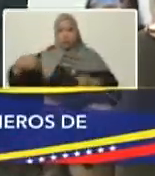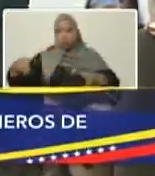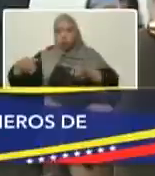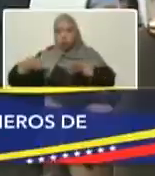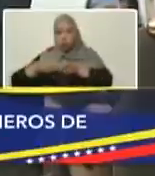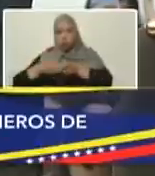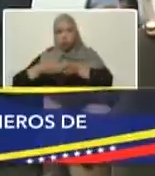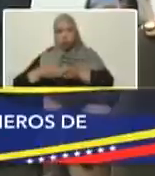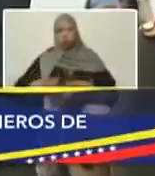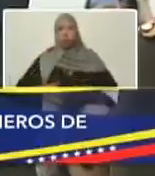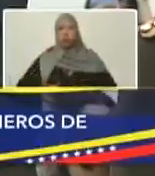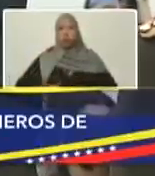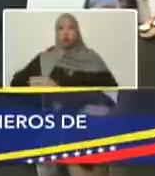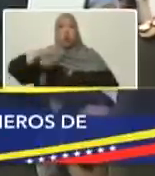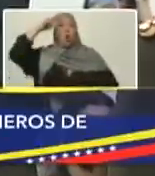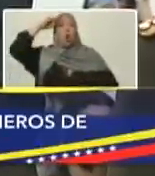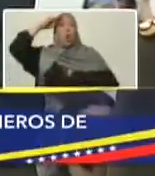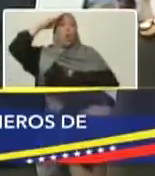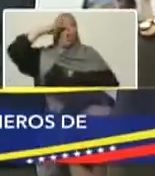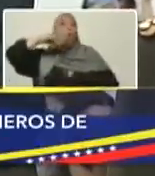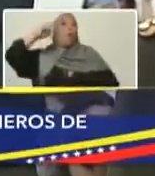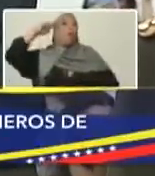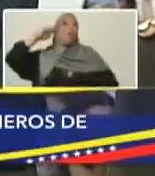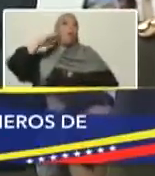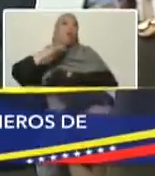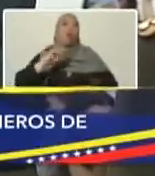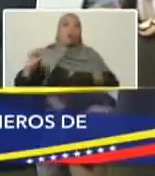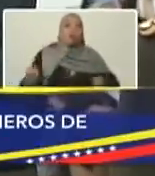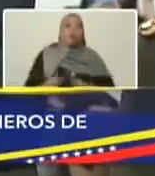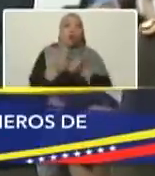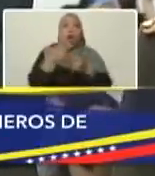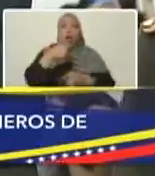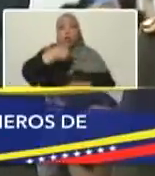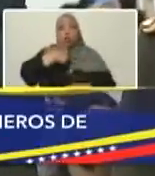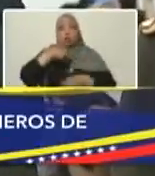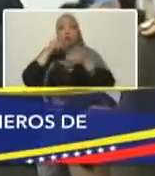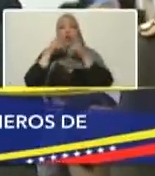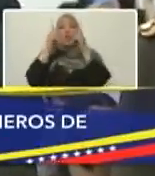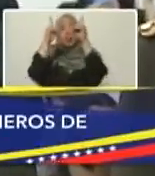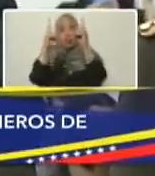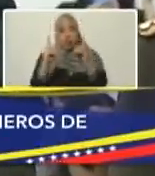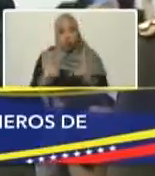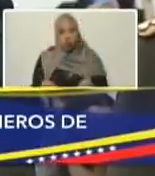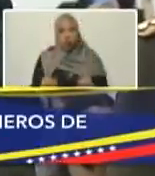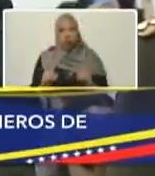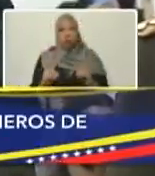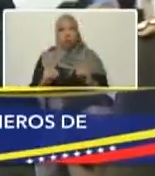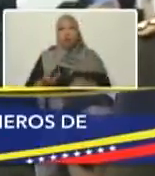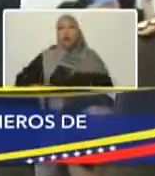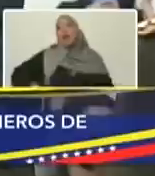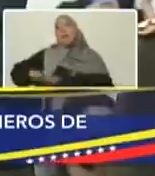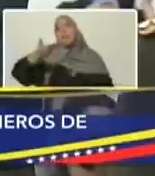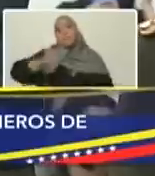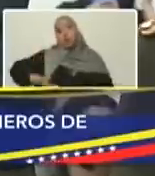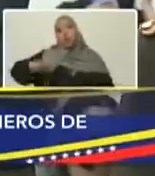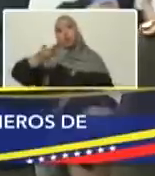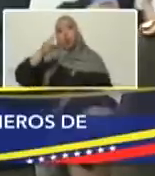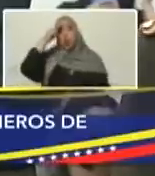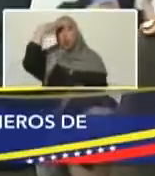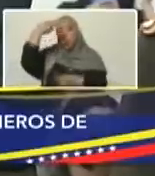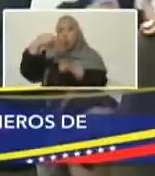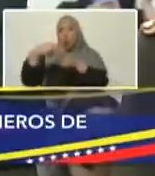con espíritu bolivariano, he decidido ascender a este importante y honorable